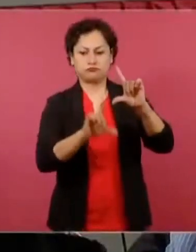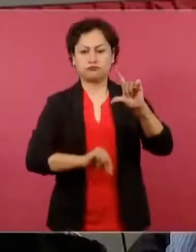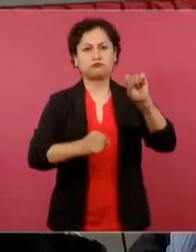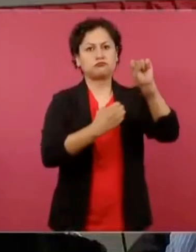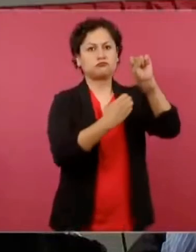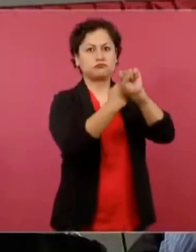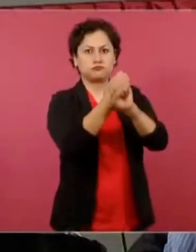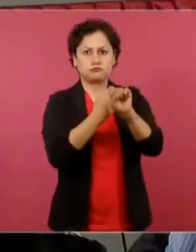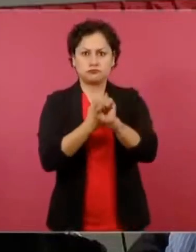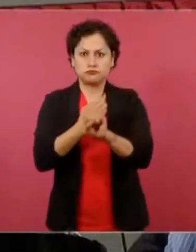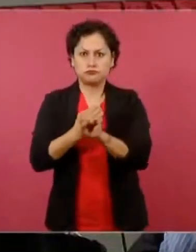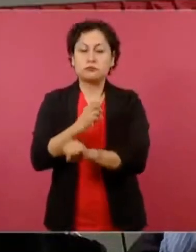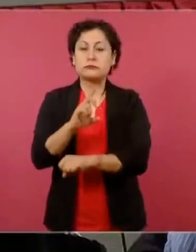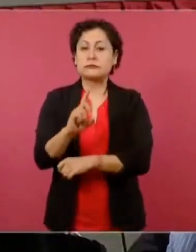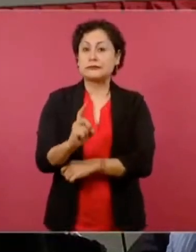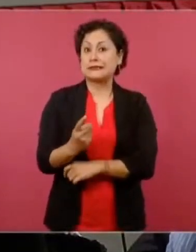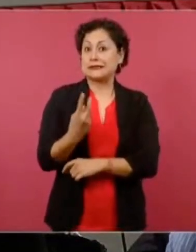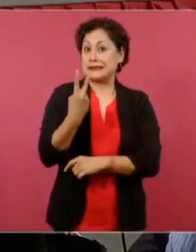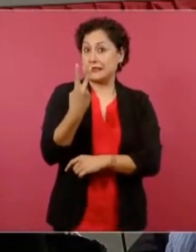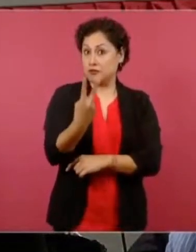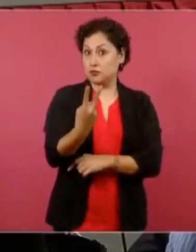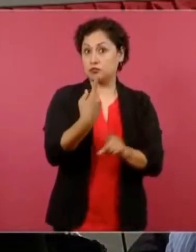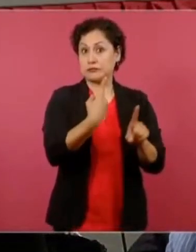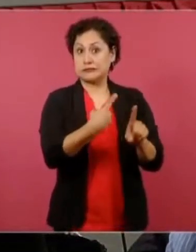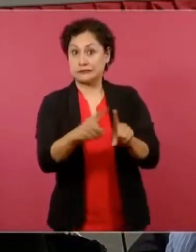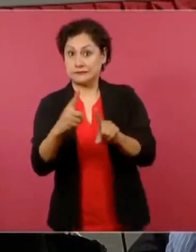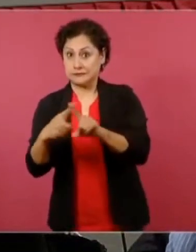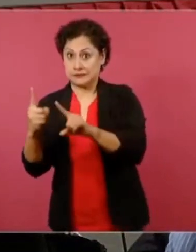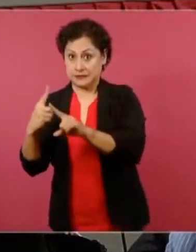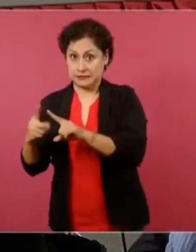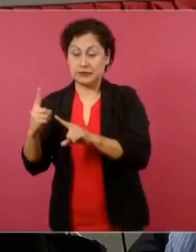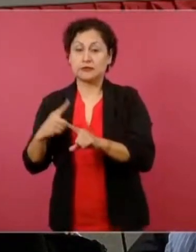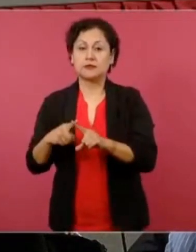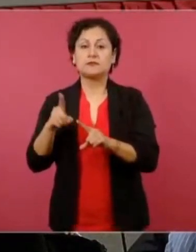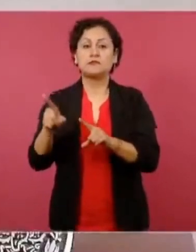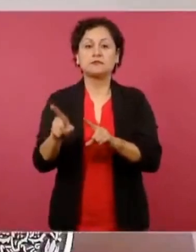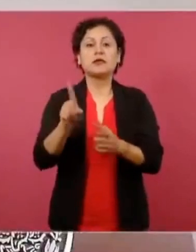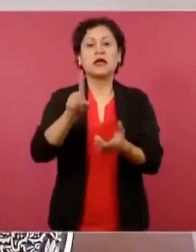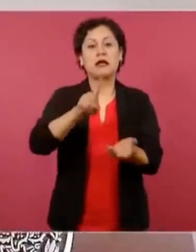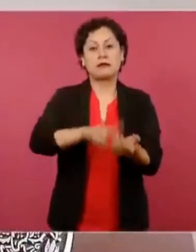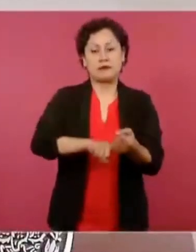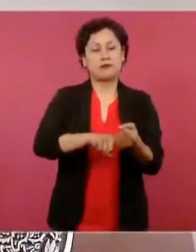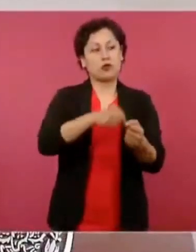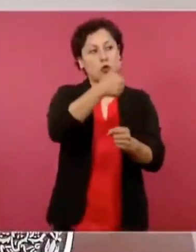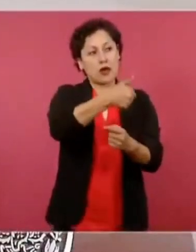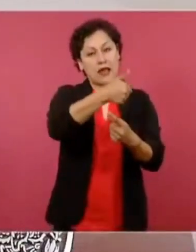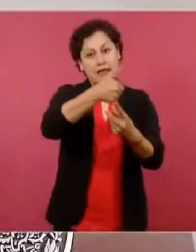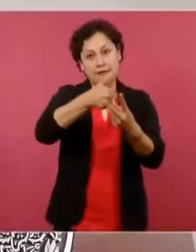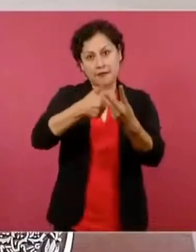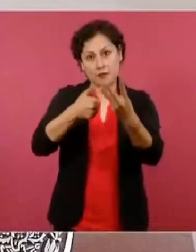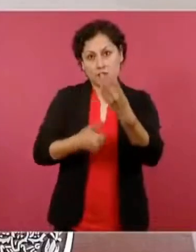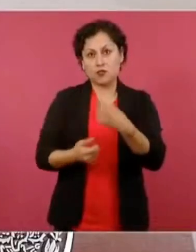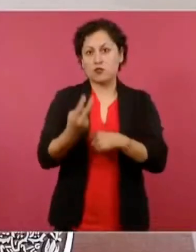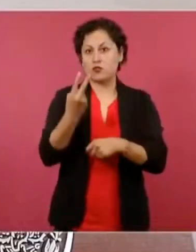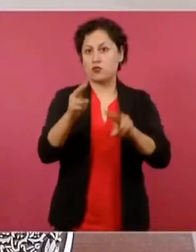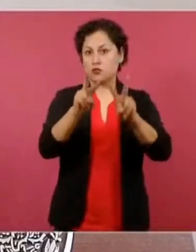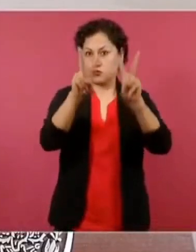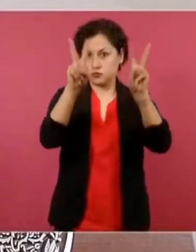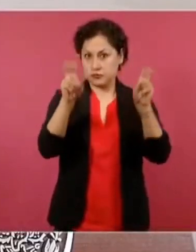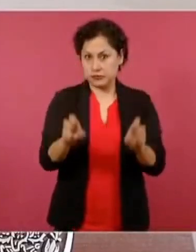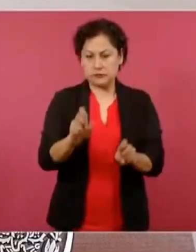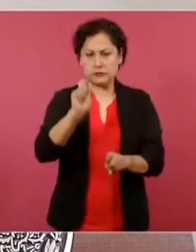que no solo los federalizados, con dos temas estado por estado. Uno, el histórico